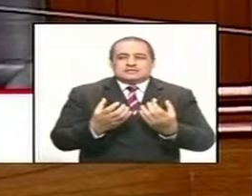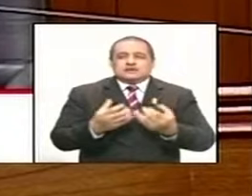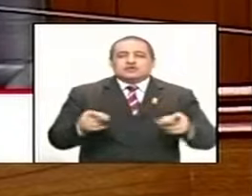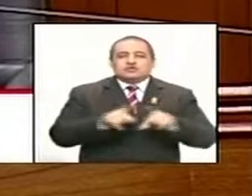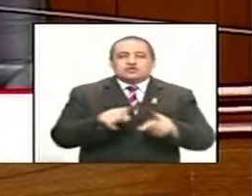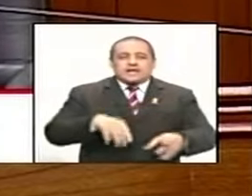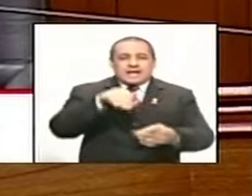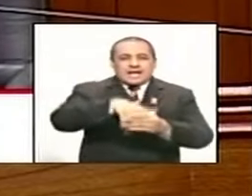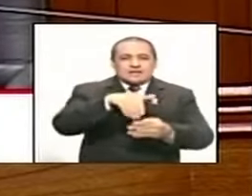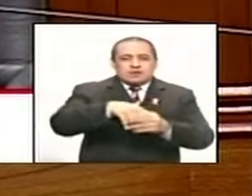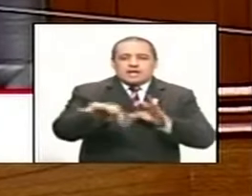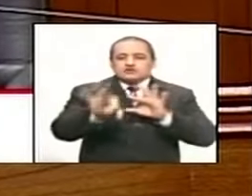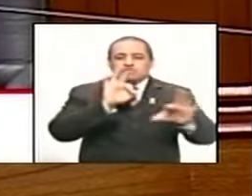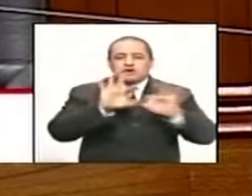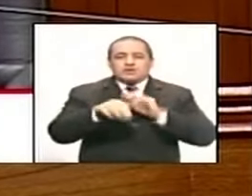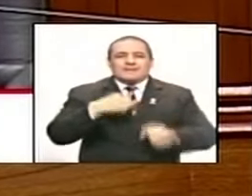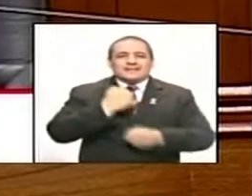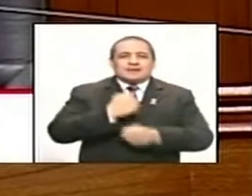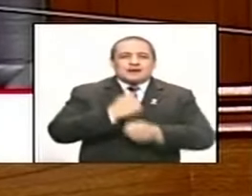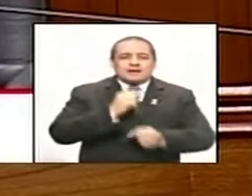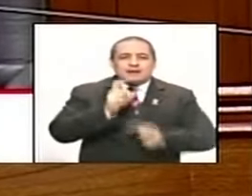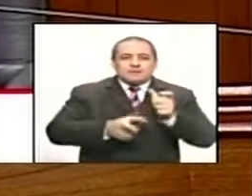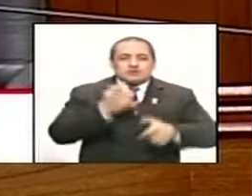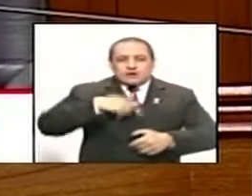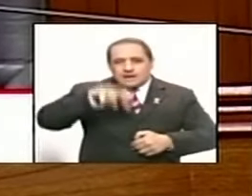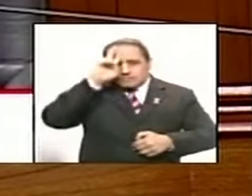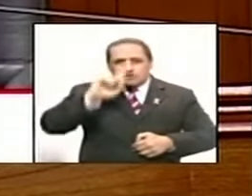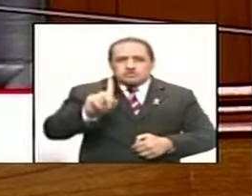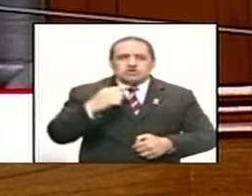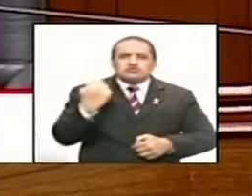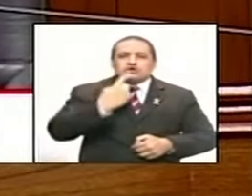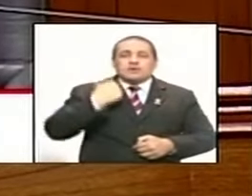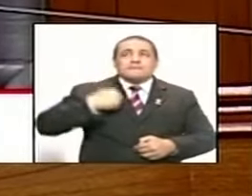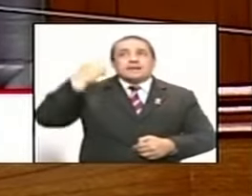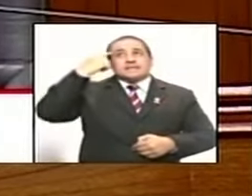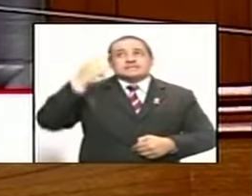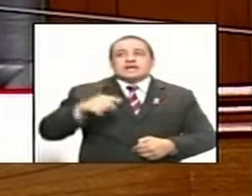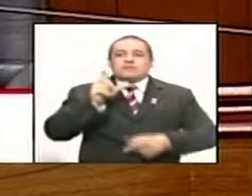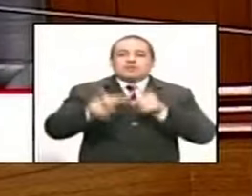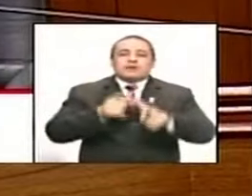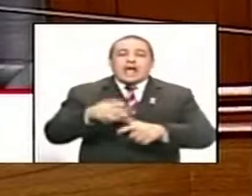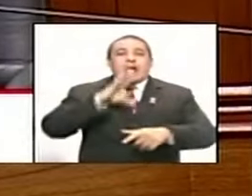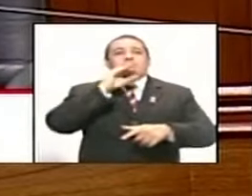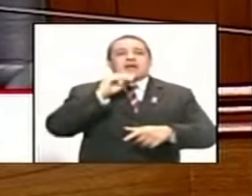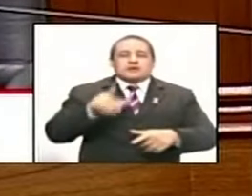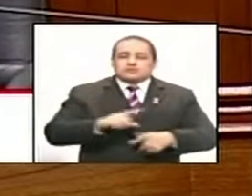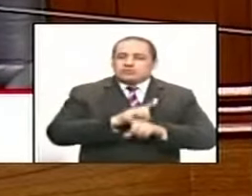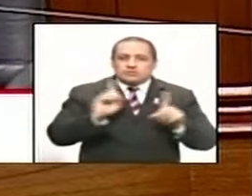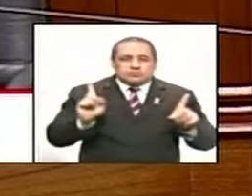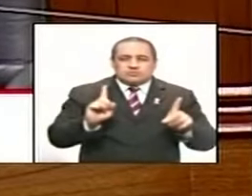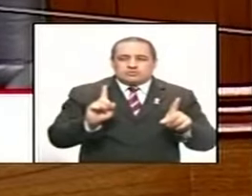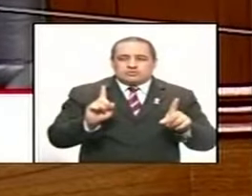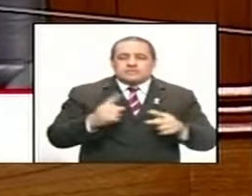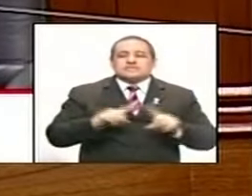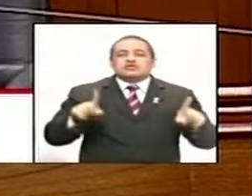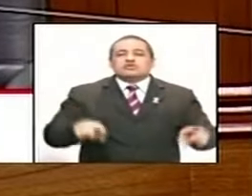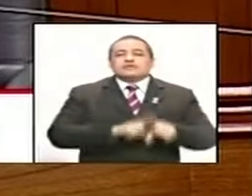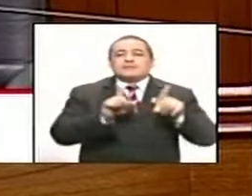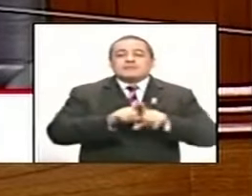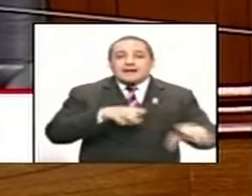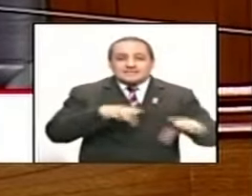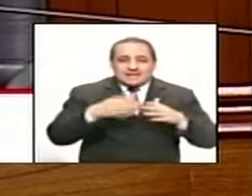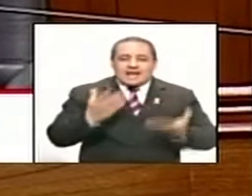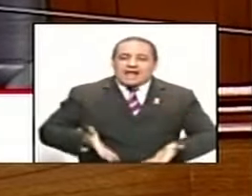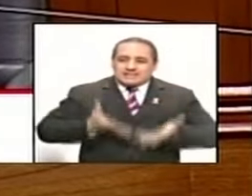han elegido para trabajar por el pueblo, no solamente para pensar por el pueblo y ganar por el pueblo, sino para hacer algo por